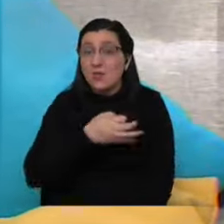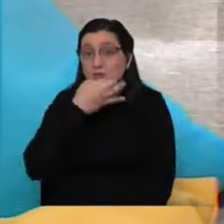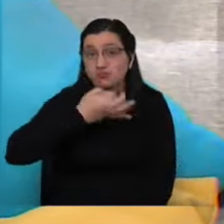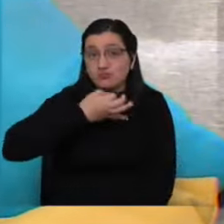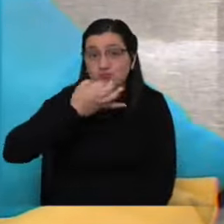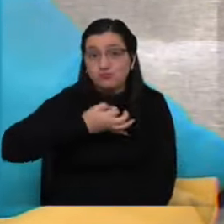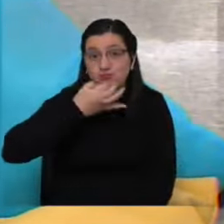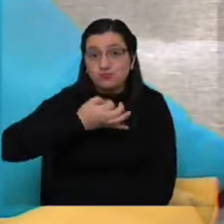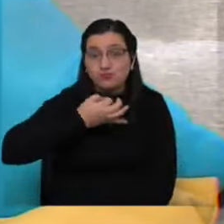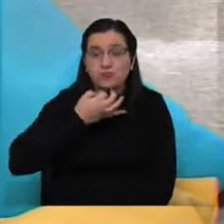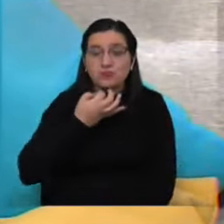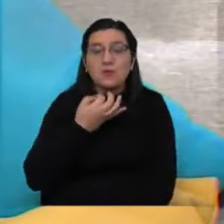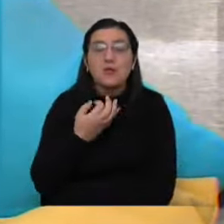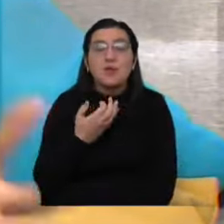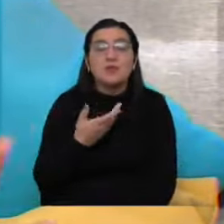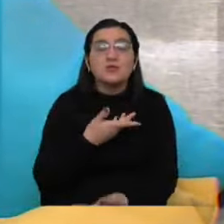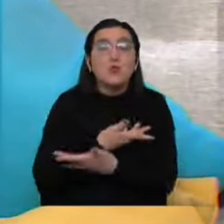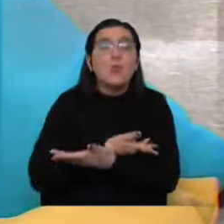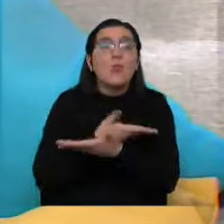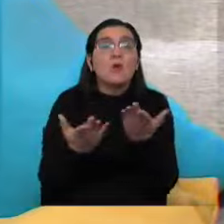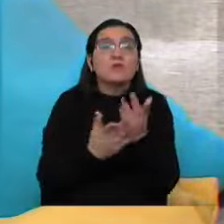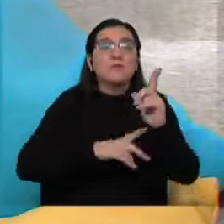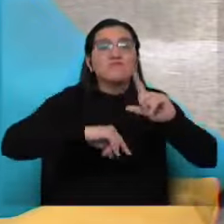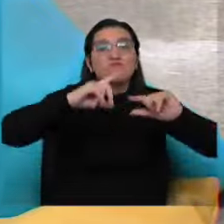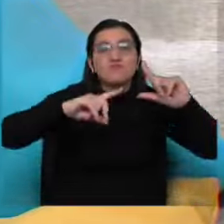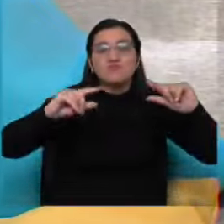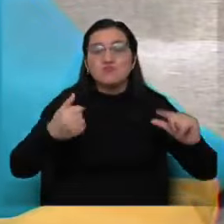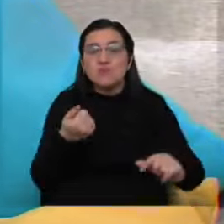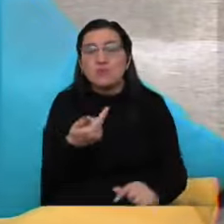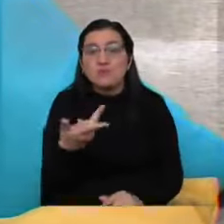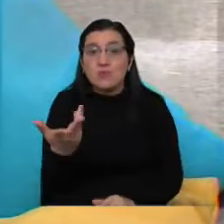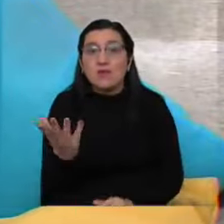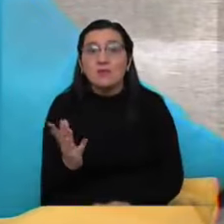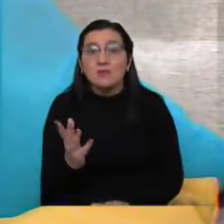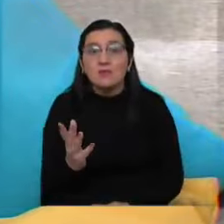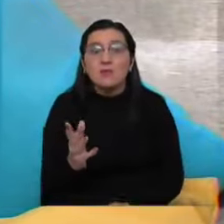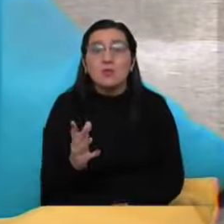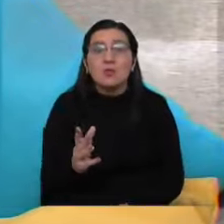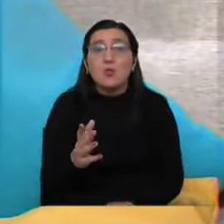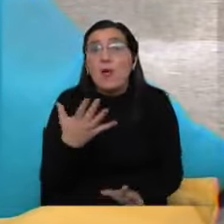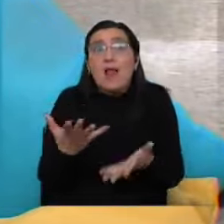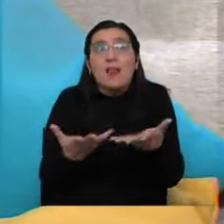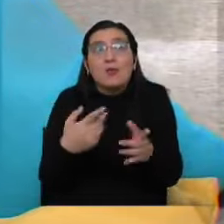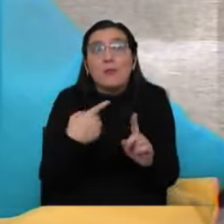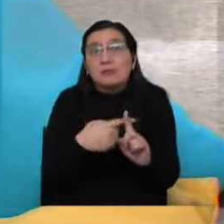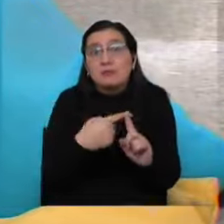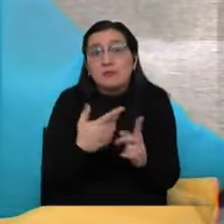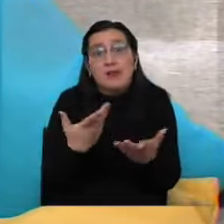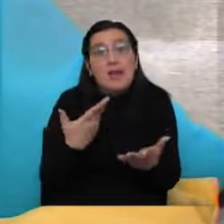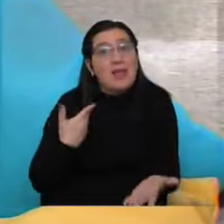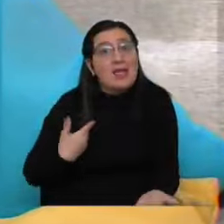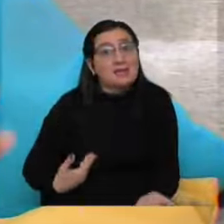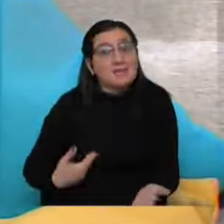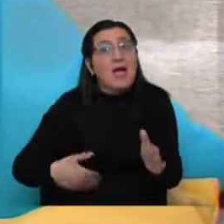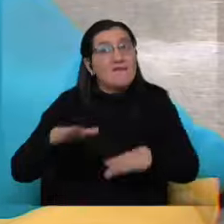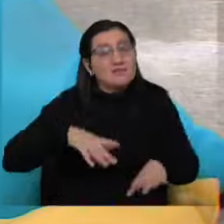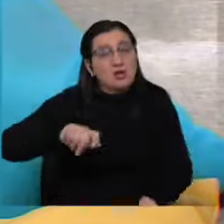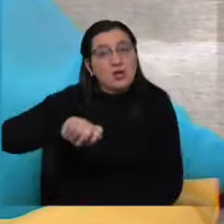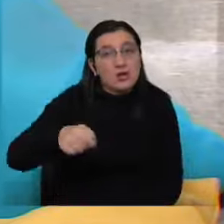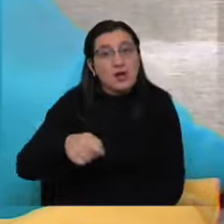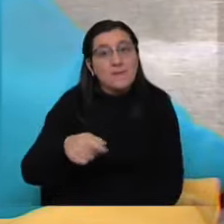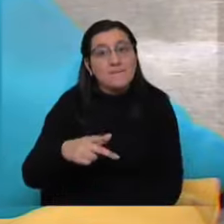se siempre se tratan de mostrar los las cifras como este Eh buenas noticias no eh lástima a veces en los canales privados que tienen